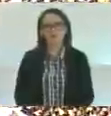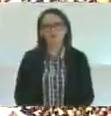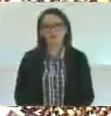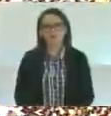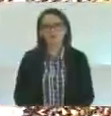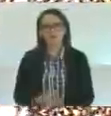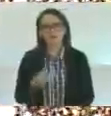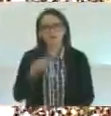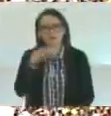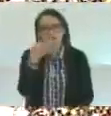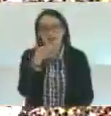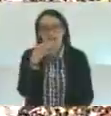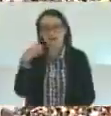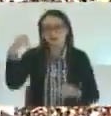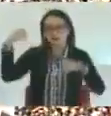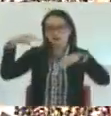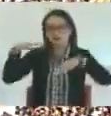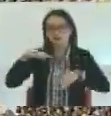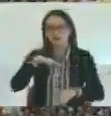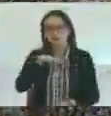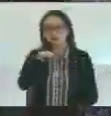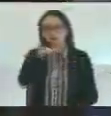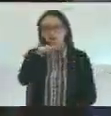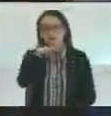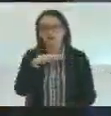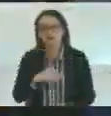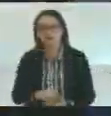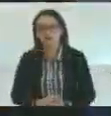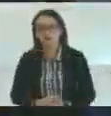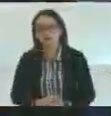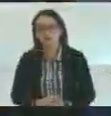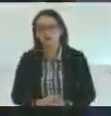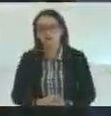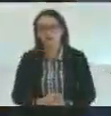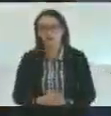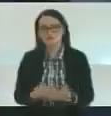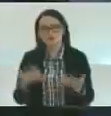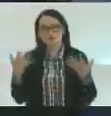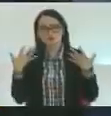nublada, soleada, con buen viento,